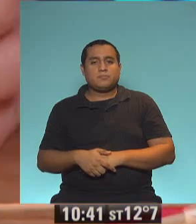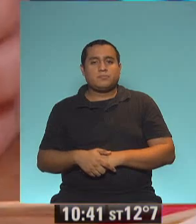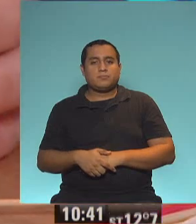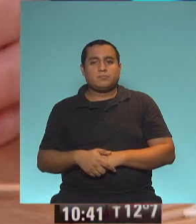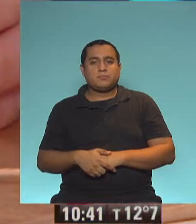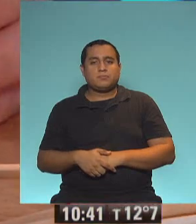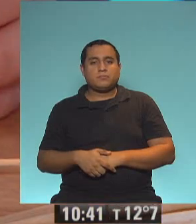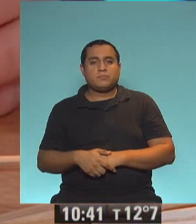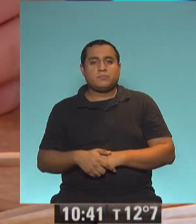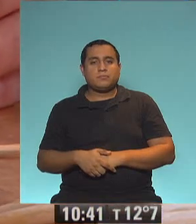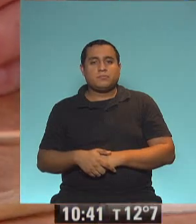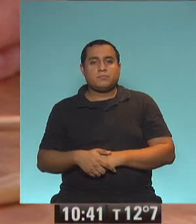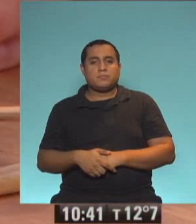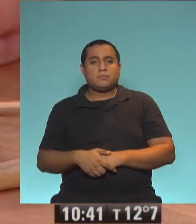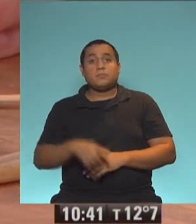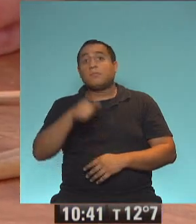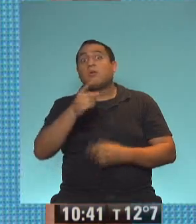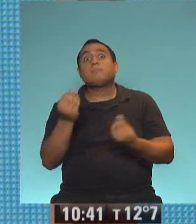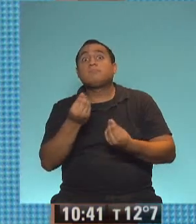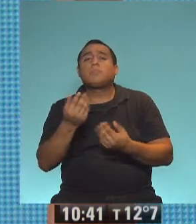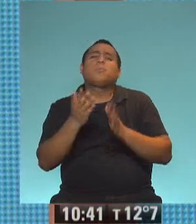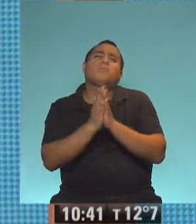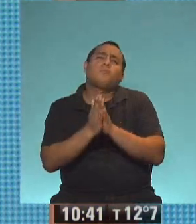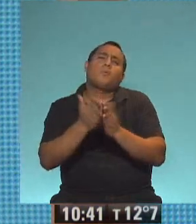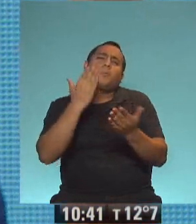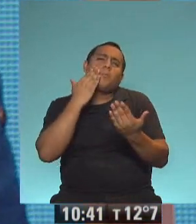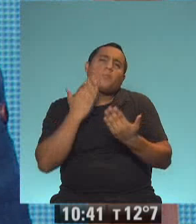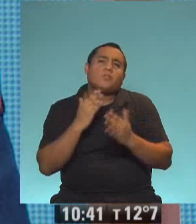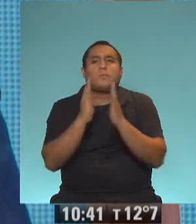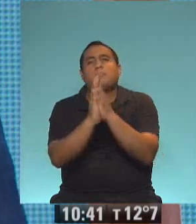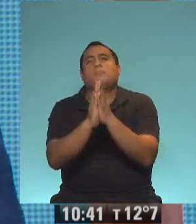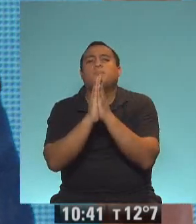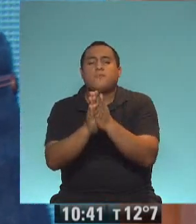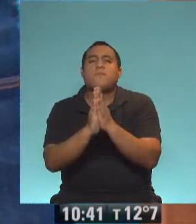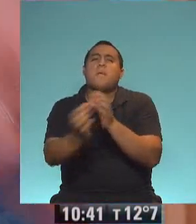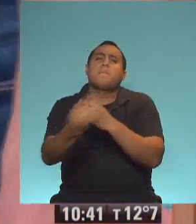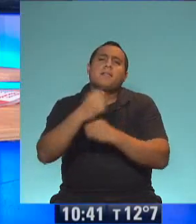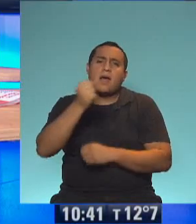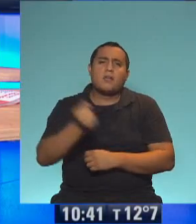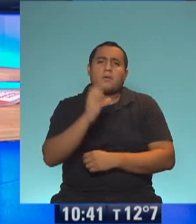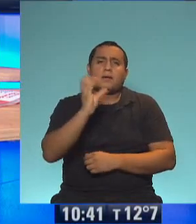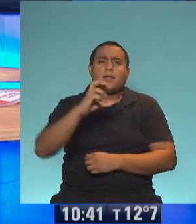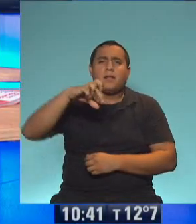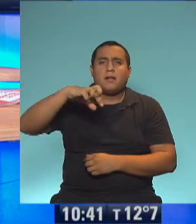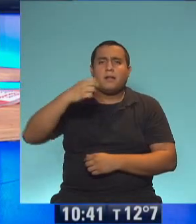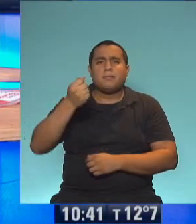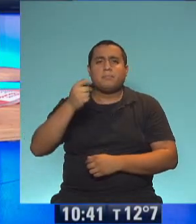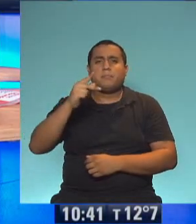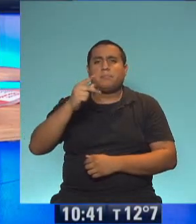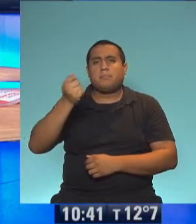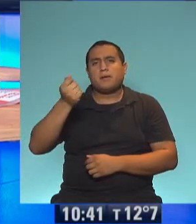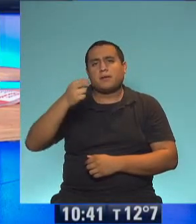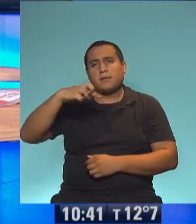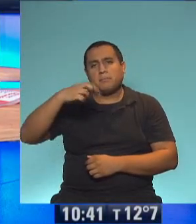chicas. Claro. ¿Qué están haciendo? Oh, acuérdense, muéstrenos qué están haciendo, por favor. Nos arroban con arroba canal pacapaca, arroba seguimos